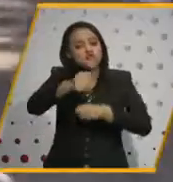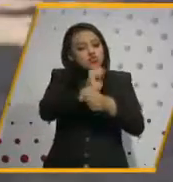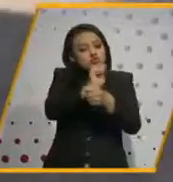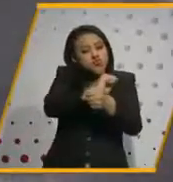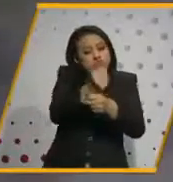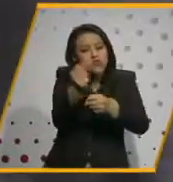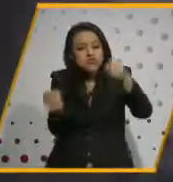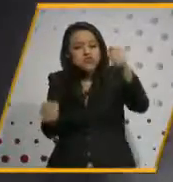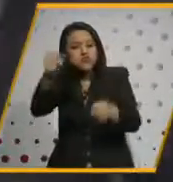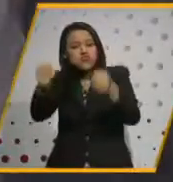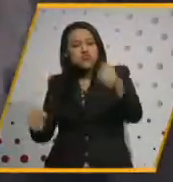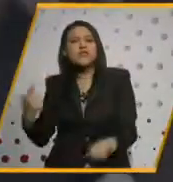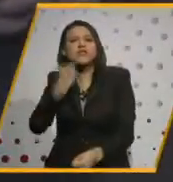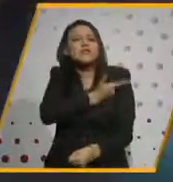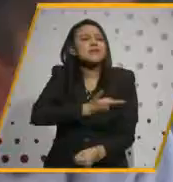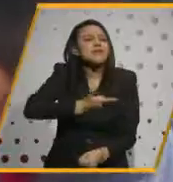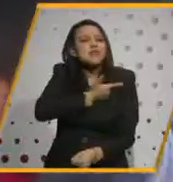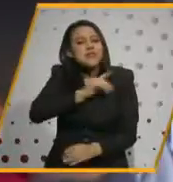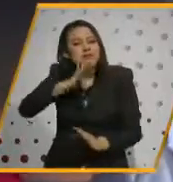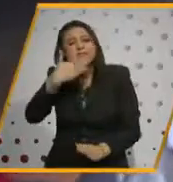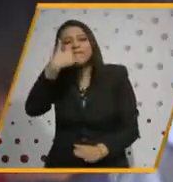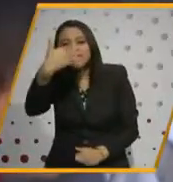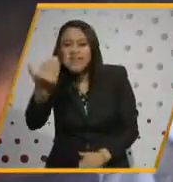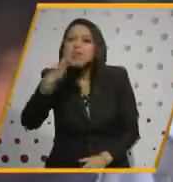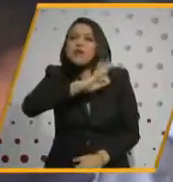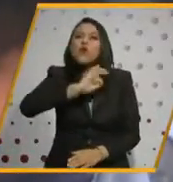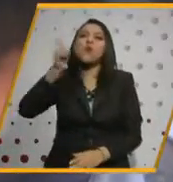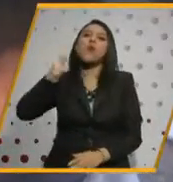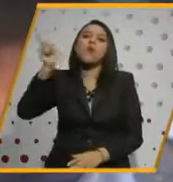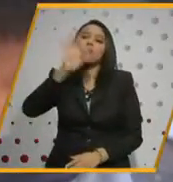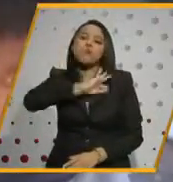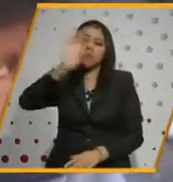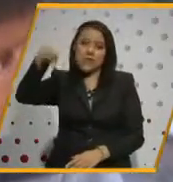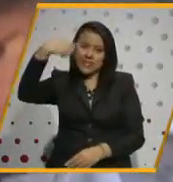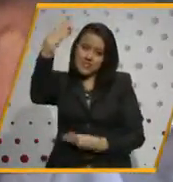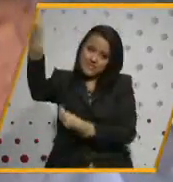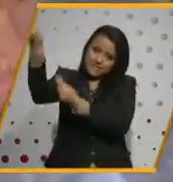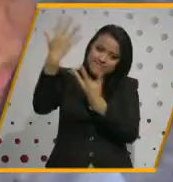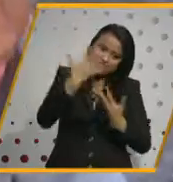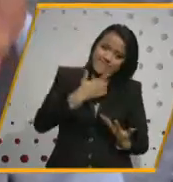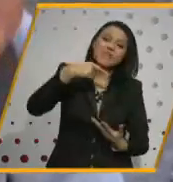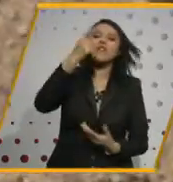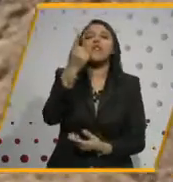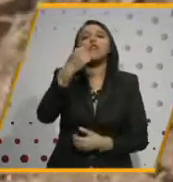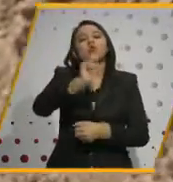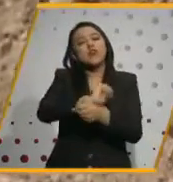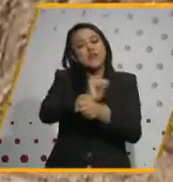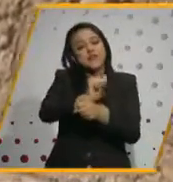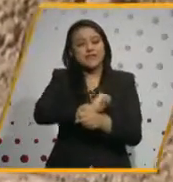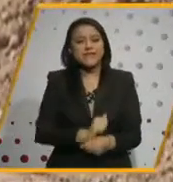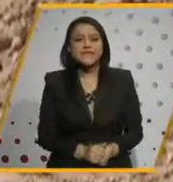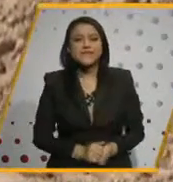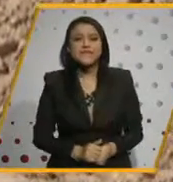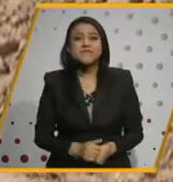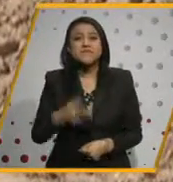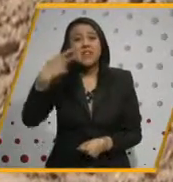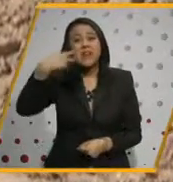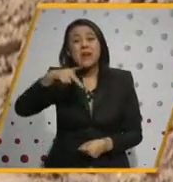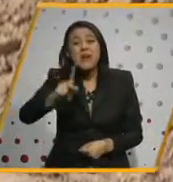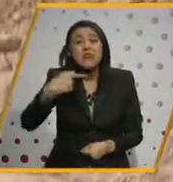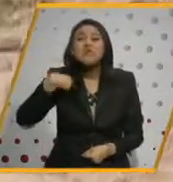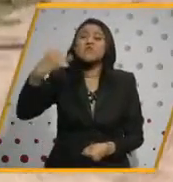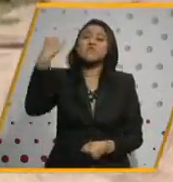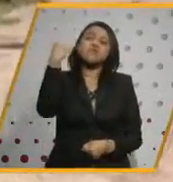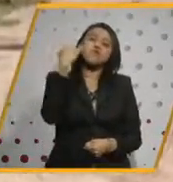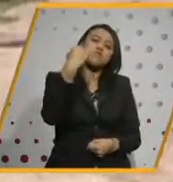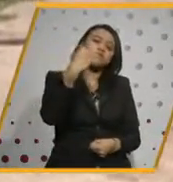están portando bien para que los reyes los premien con algunos de los carritos que desean el 6 de enero. Sin embargo, la lejanía de su